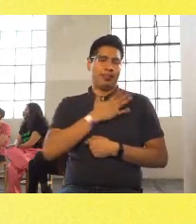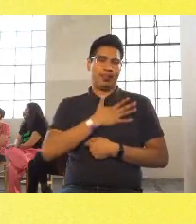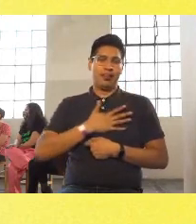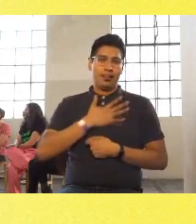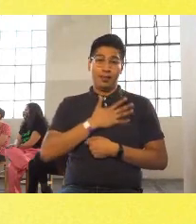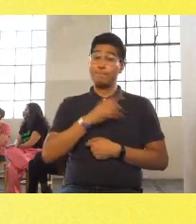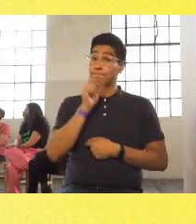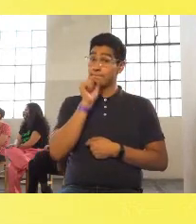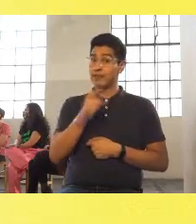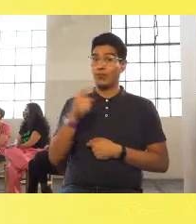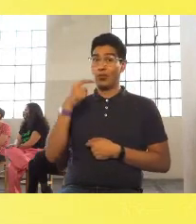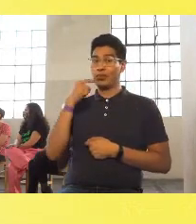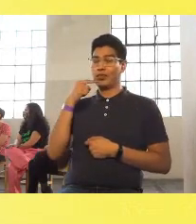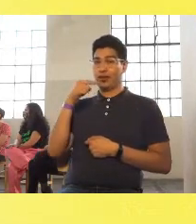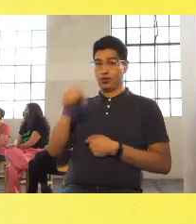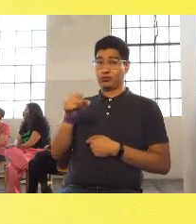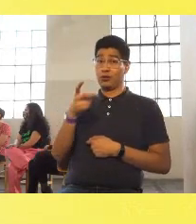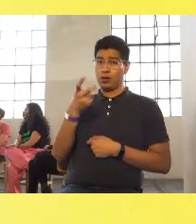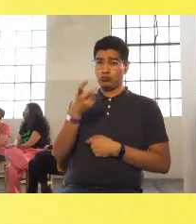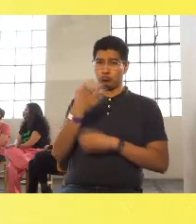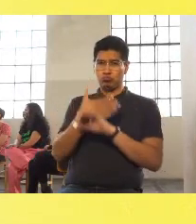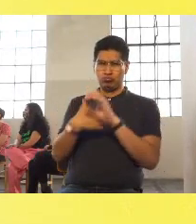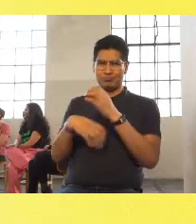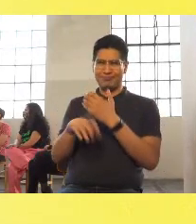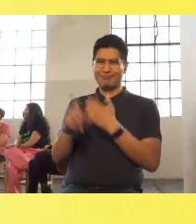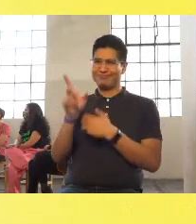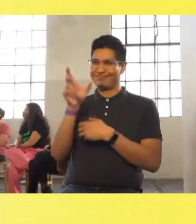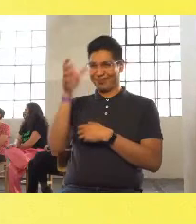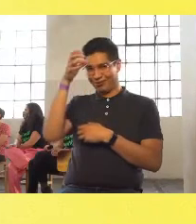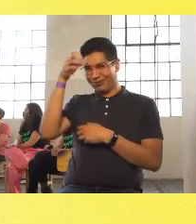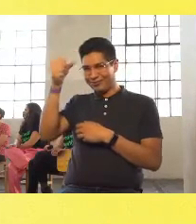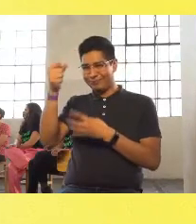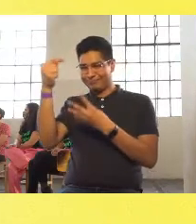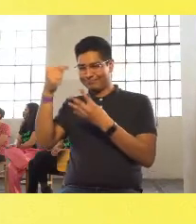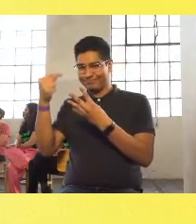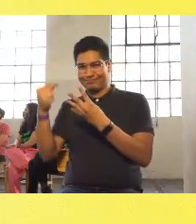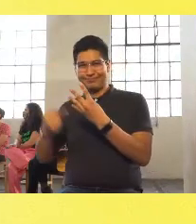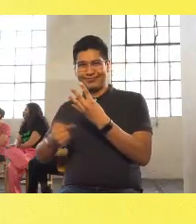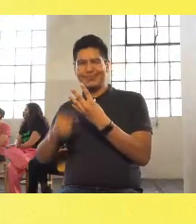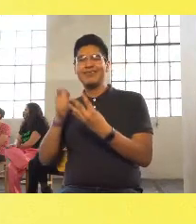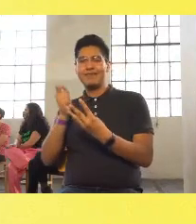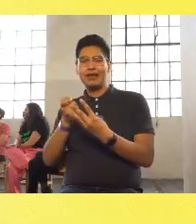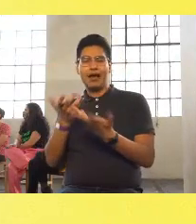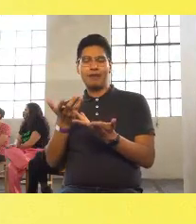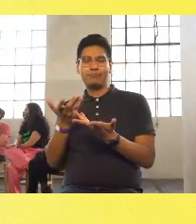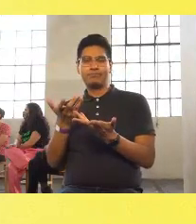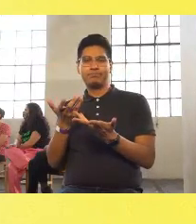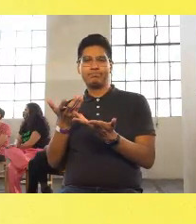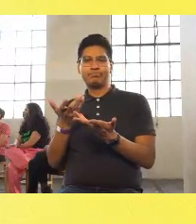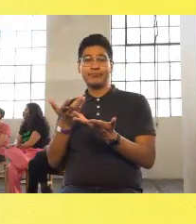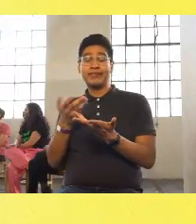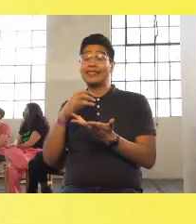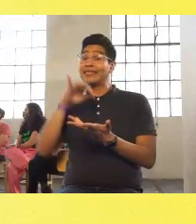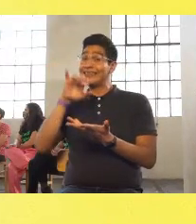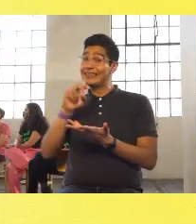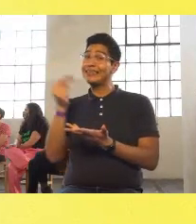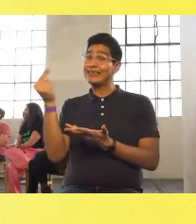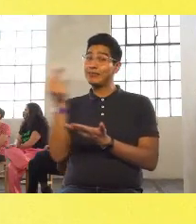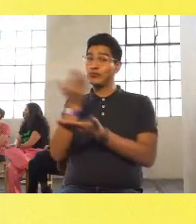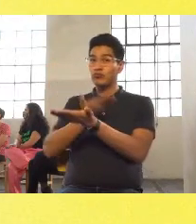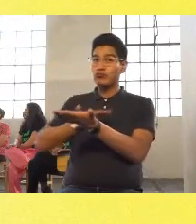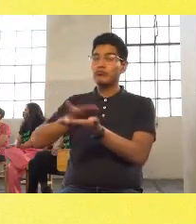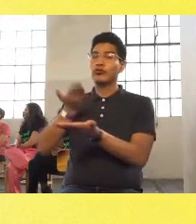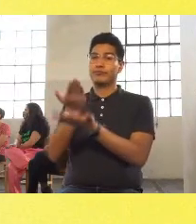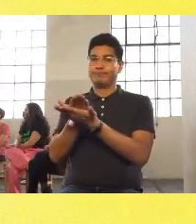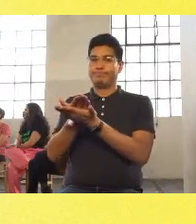la denuncia, ¿no? Como creo que es algo que me gusta un montón, que siempre hablamos como de siempre poner las exigencias al centro,